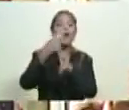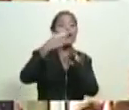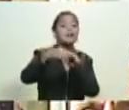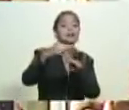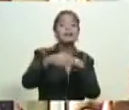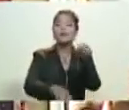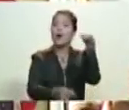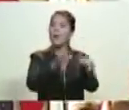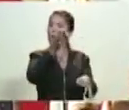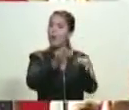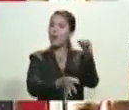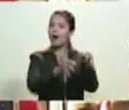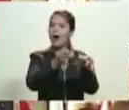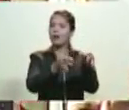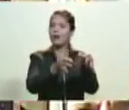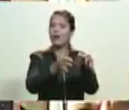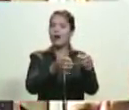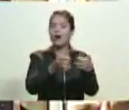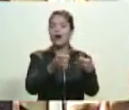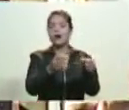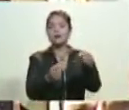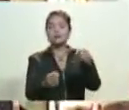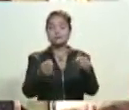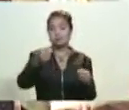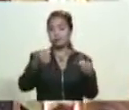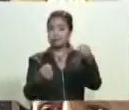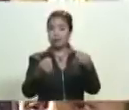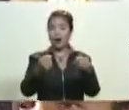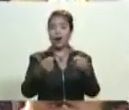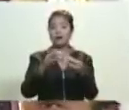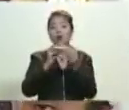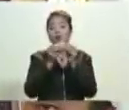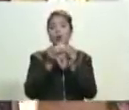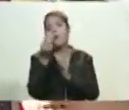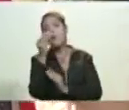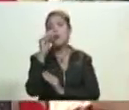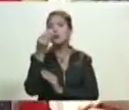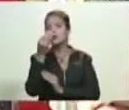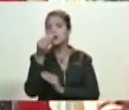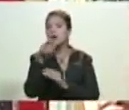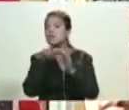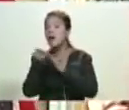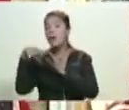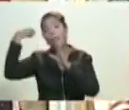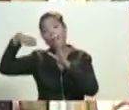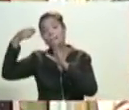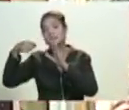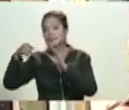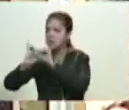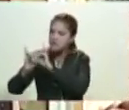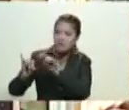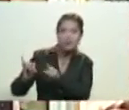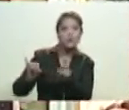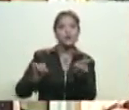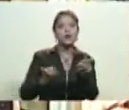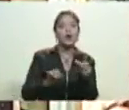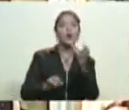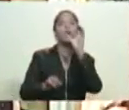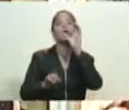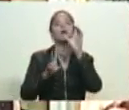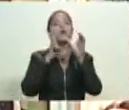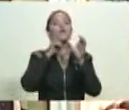el abogado, el marinero, el fabricante de muñecas, que entremos al cine y salgamos a beber el vino más